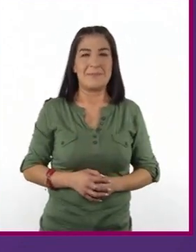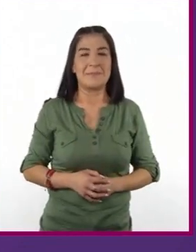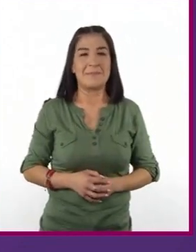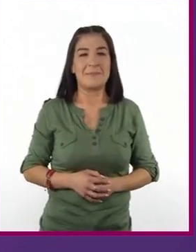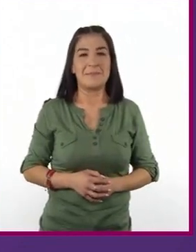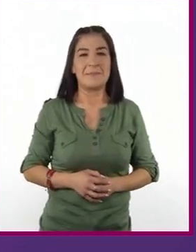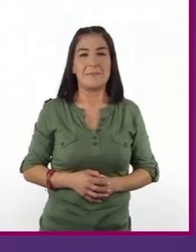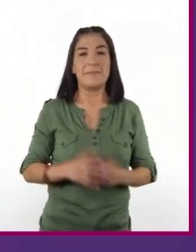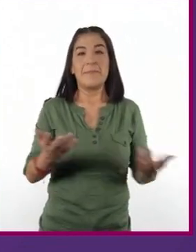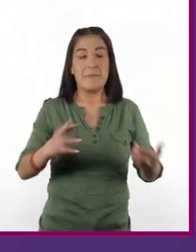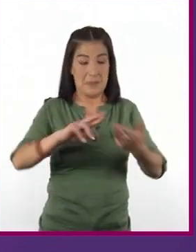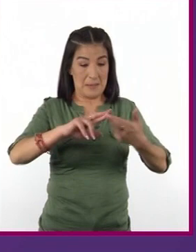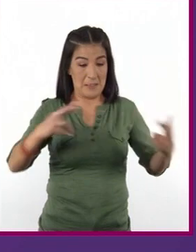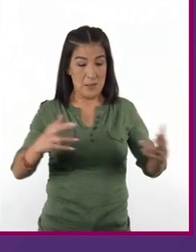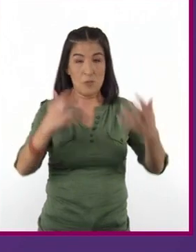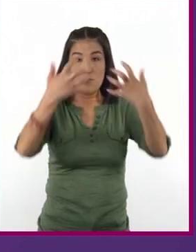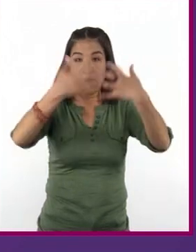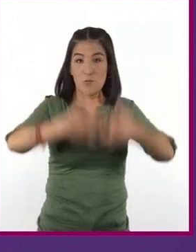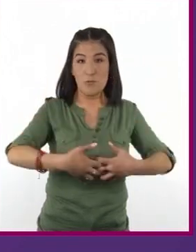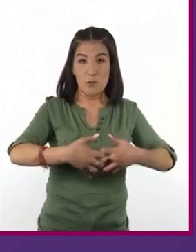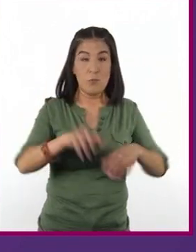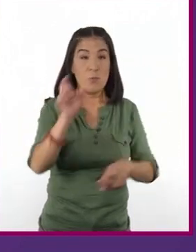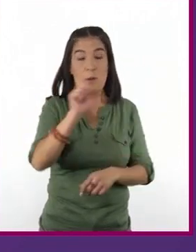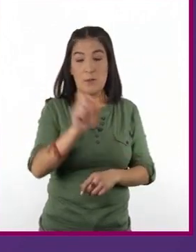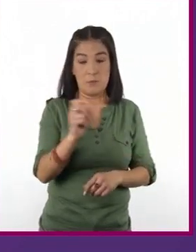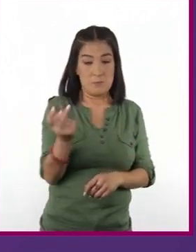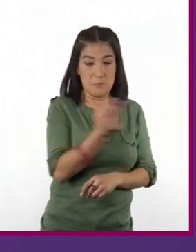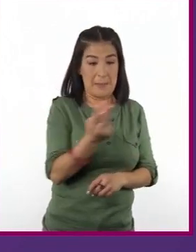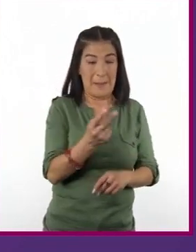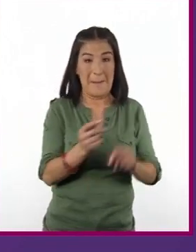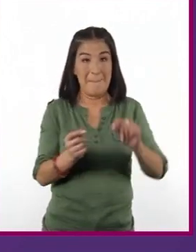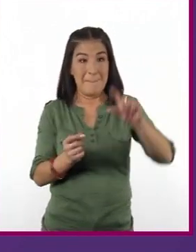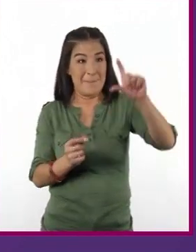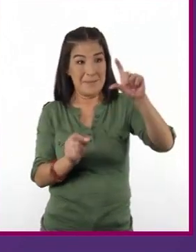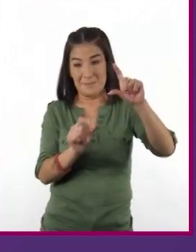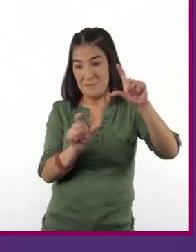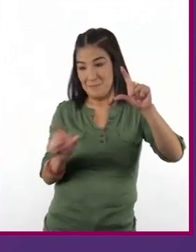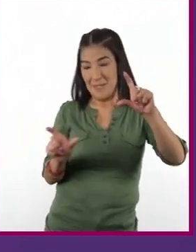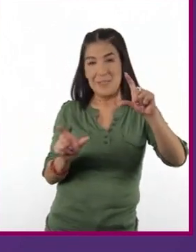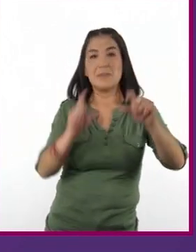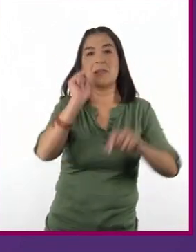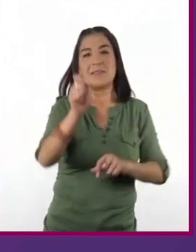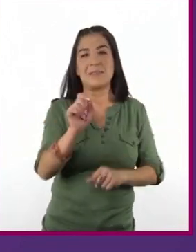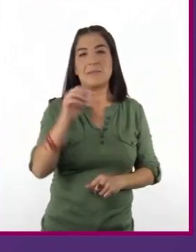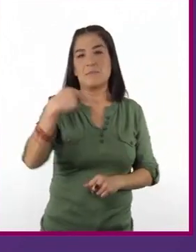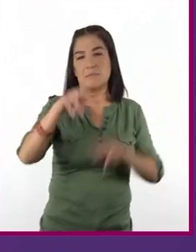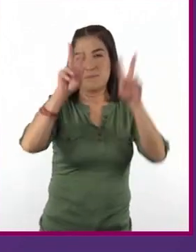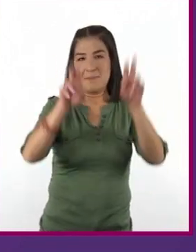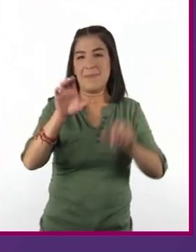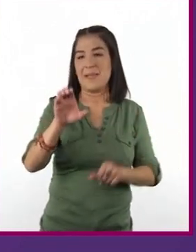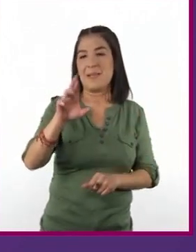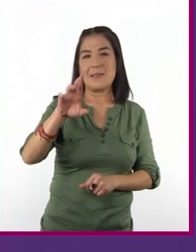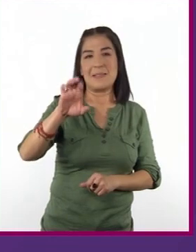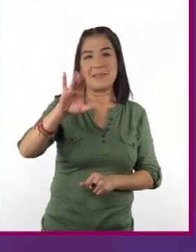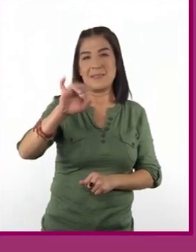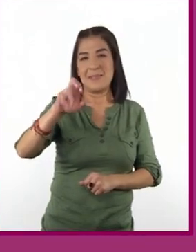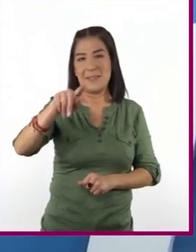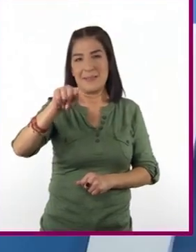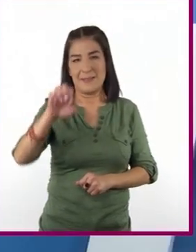En una relación funcional, cuando ambas variables aumentan, se dice que es creciente.